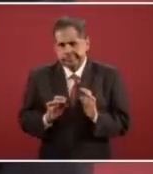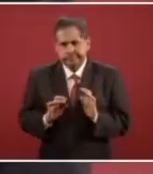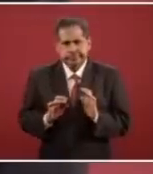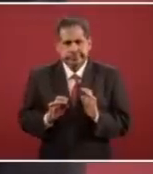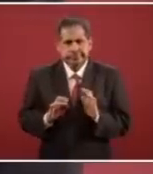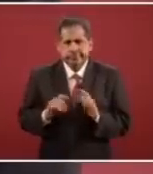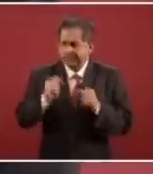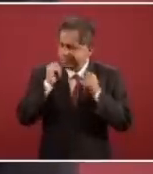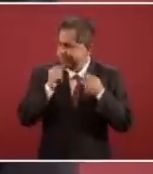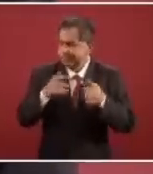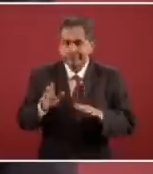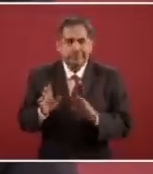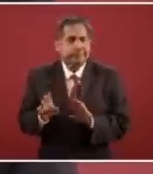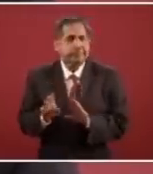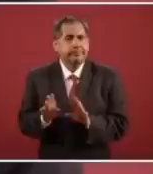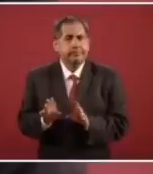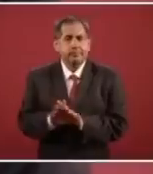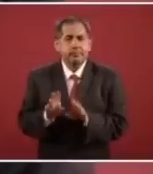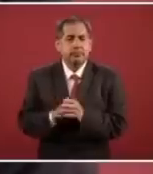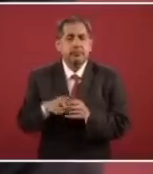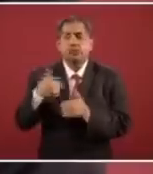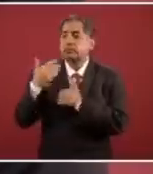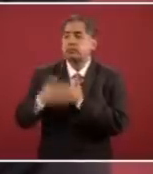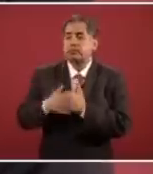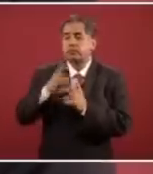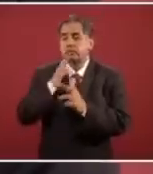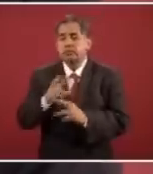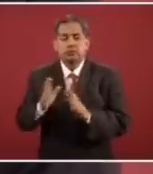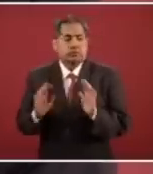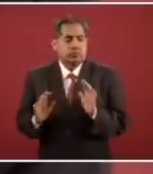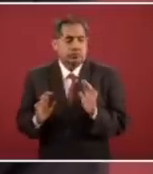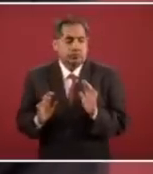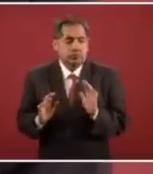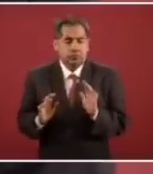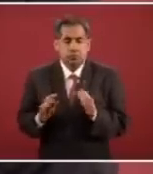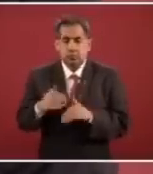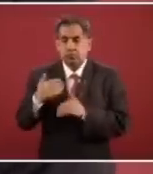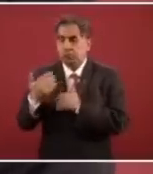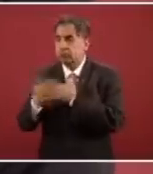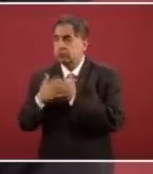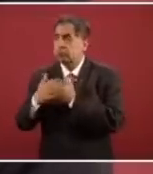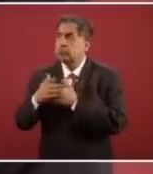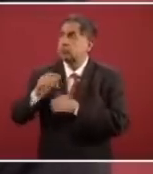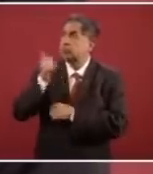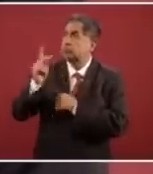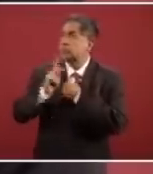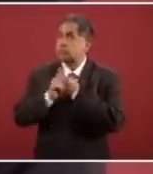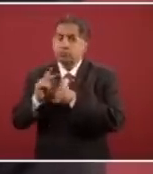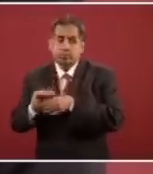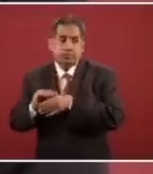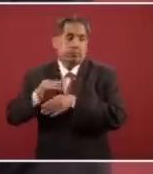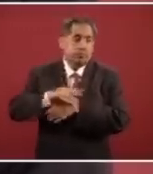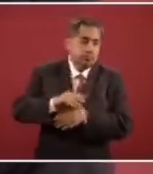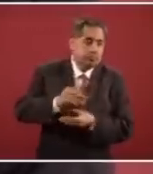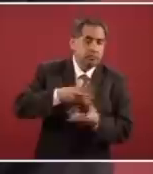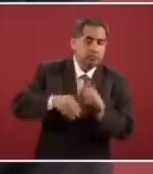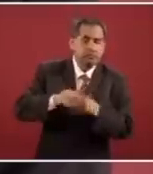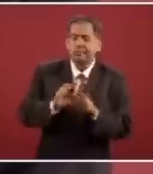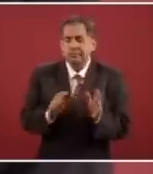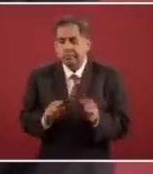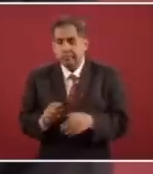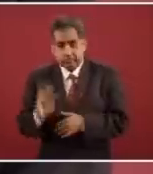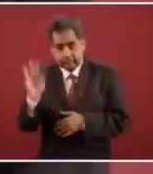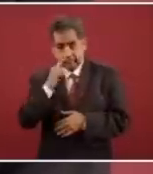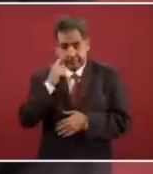Independientemente de los resultados, si va a llegar la inversión o no va a llegar la inversión, el no tener